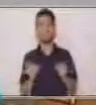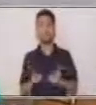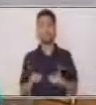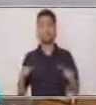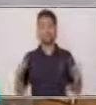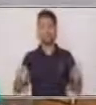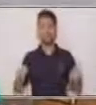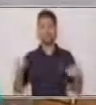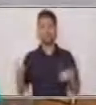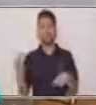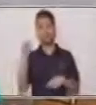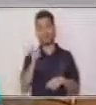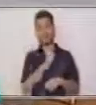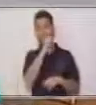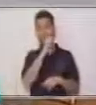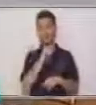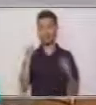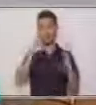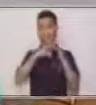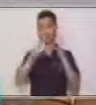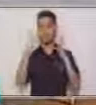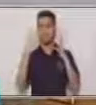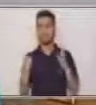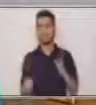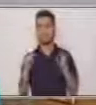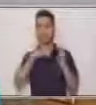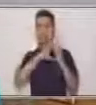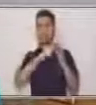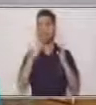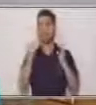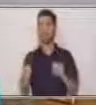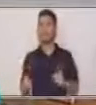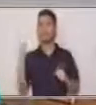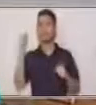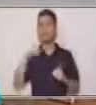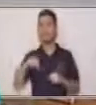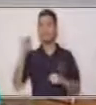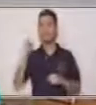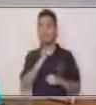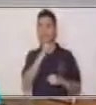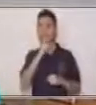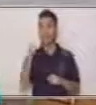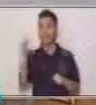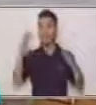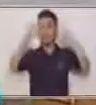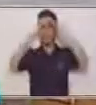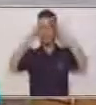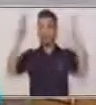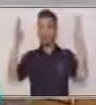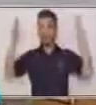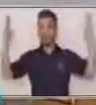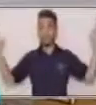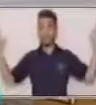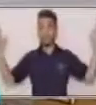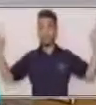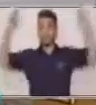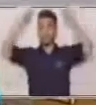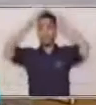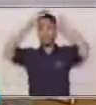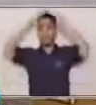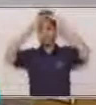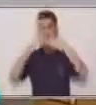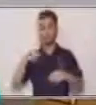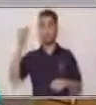verás. Esta es la ronda de las figuras geométricas, triángulo, cuadrado,